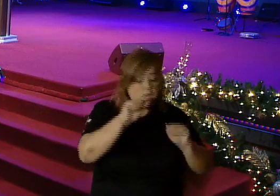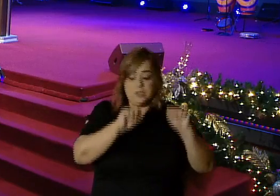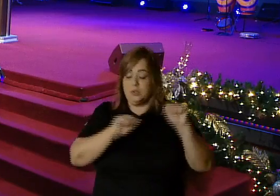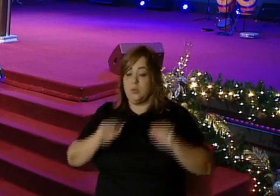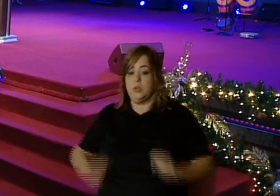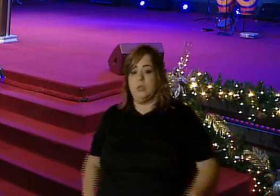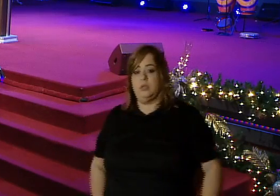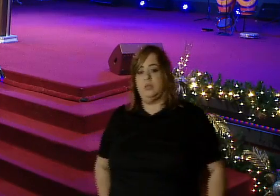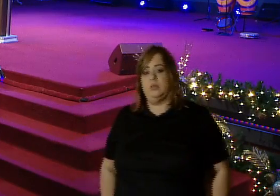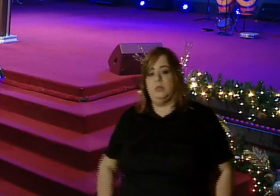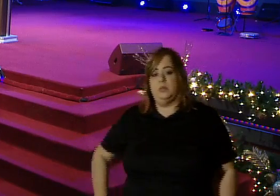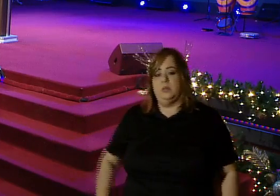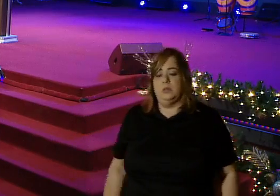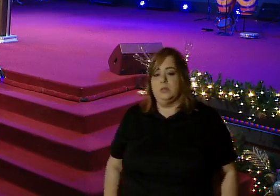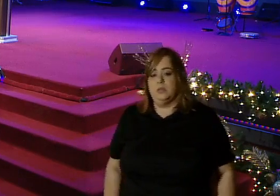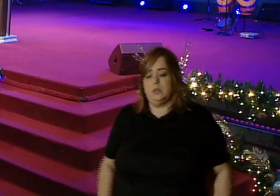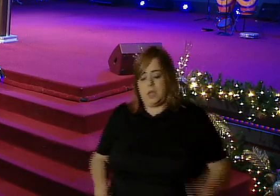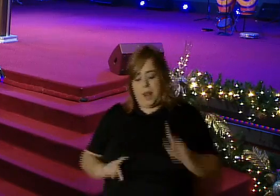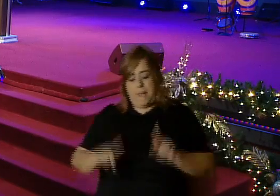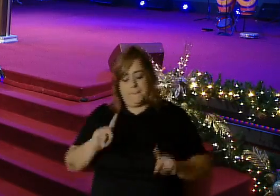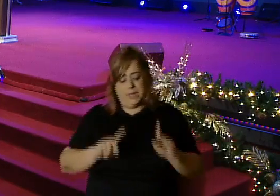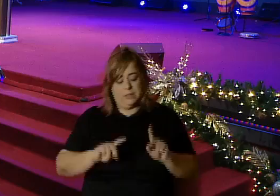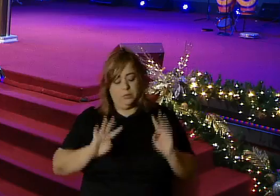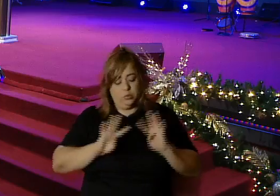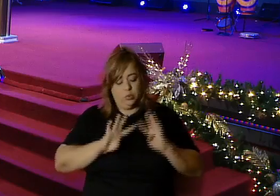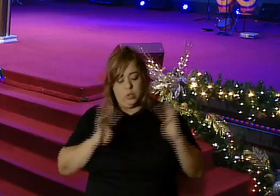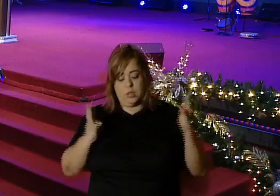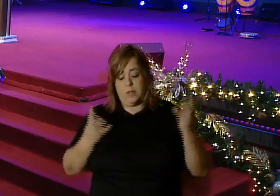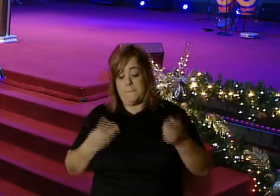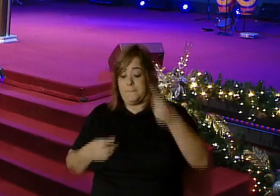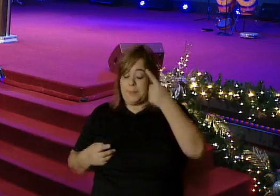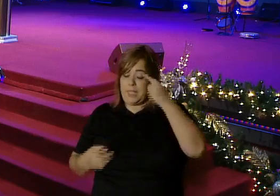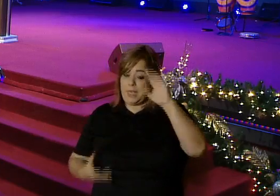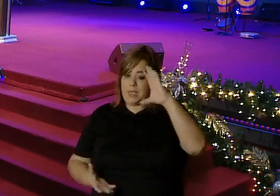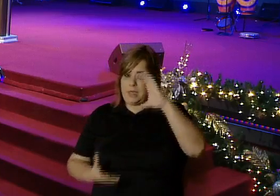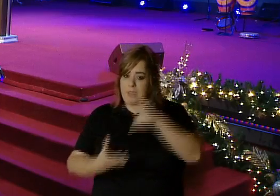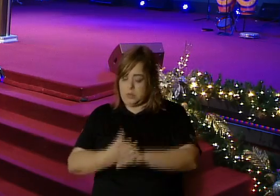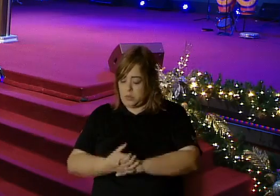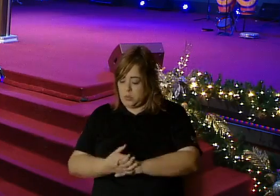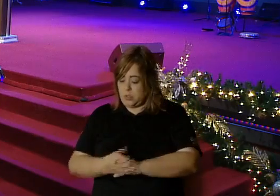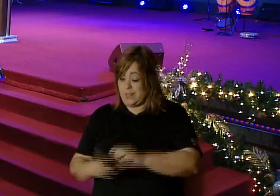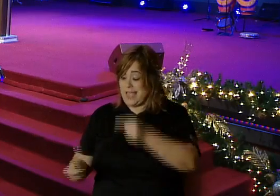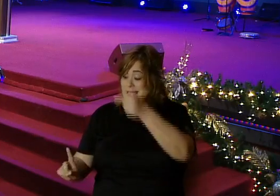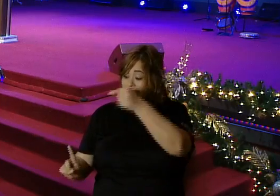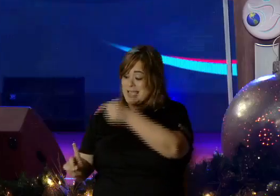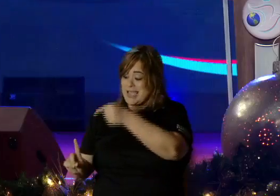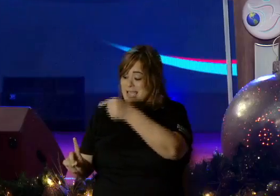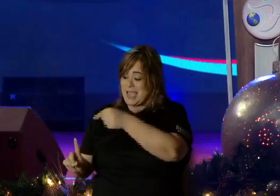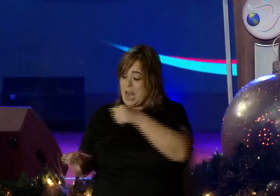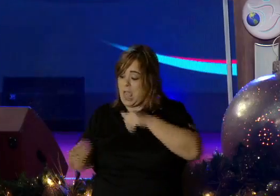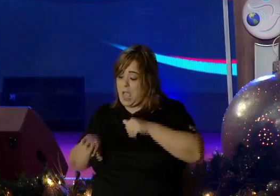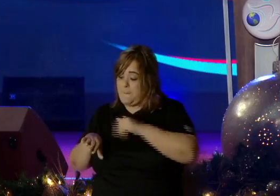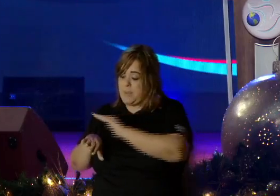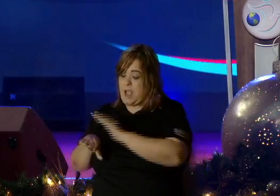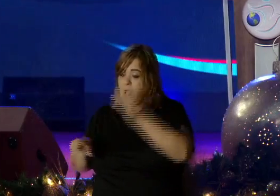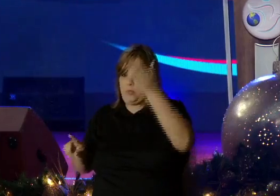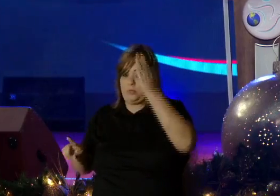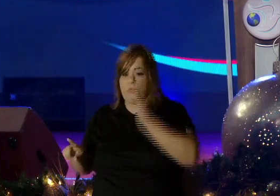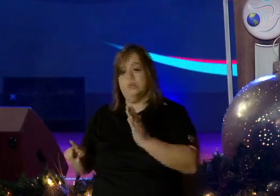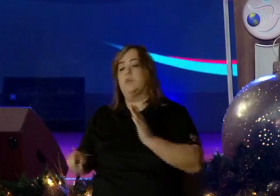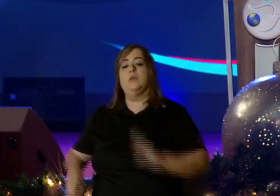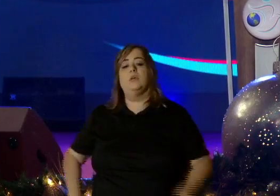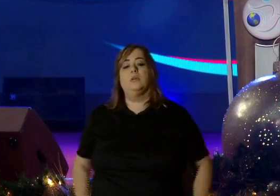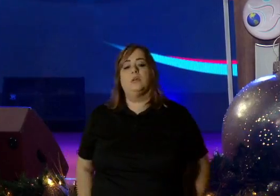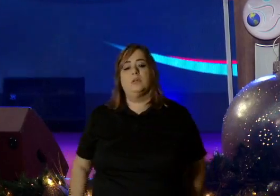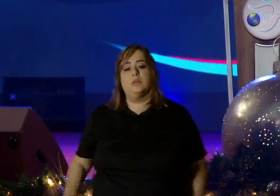crisis, de la multitud que está alrededor, para que crean que tú me has enviado. Aleluya. Y